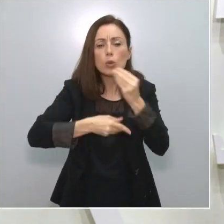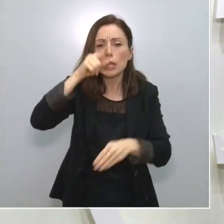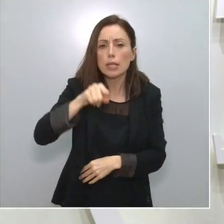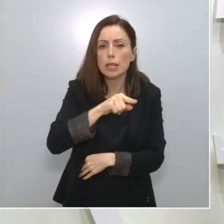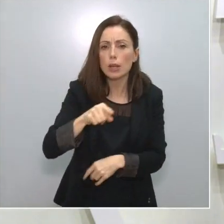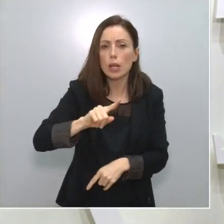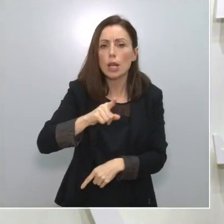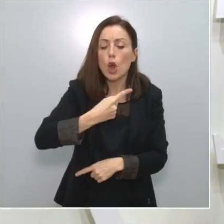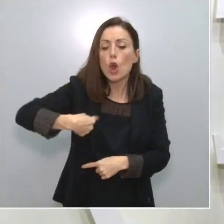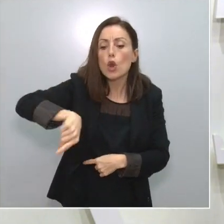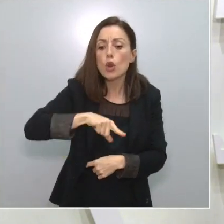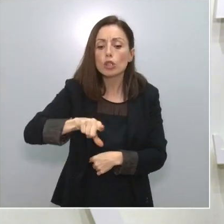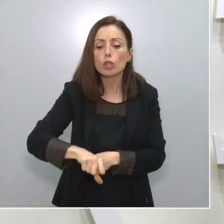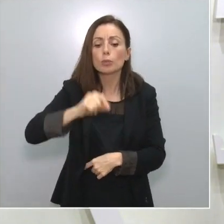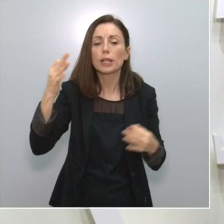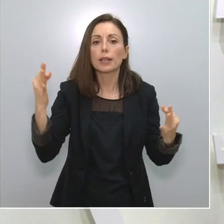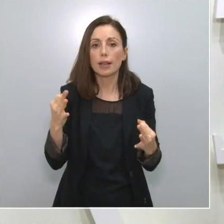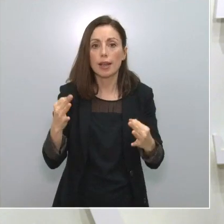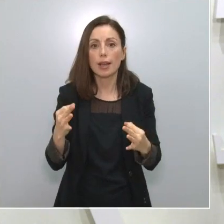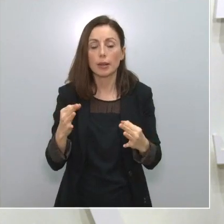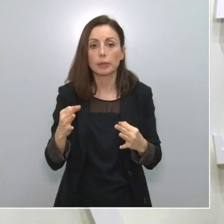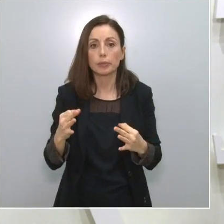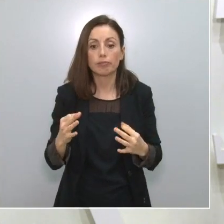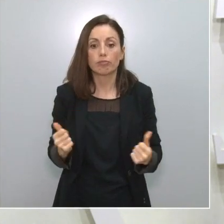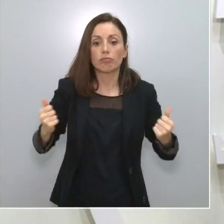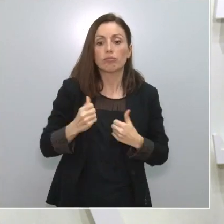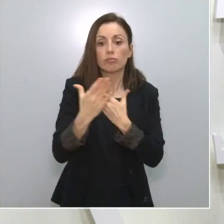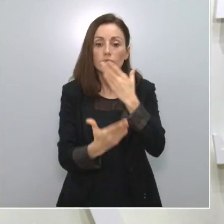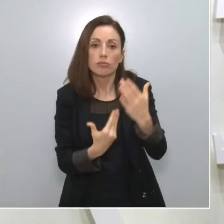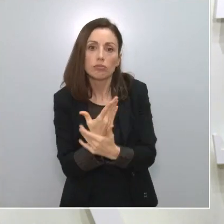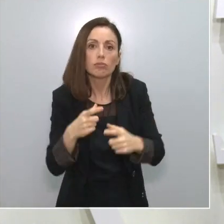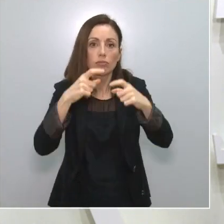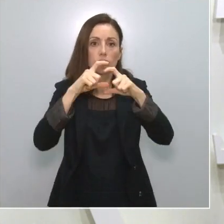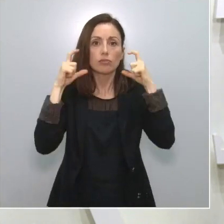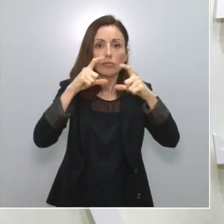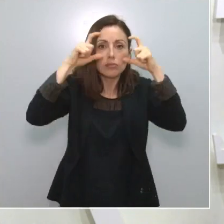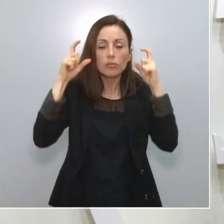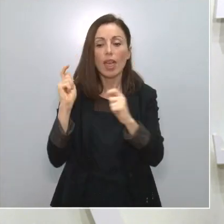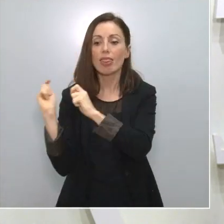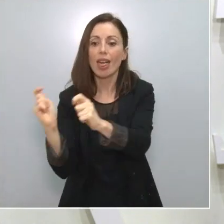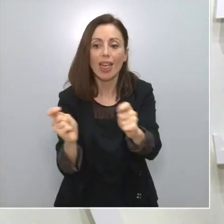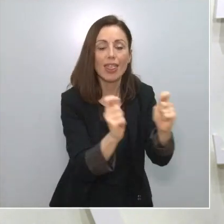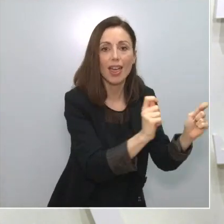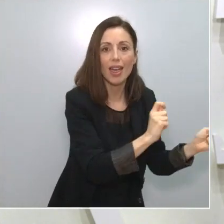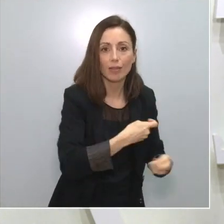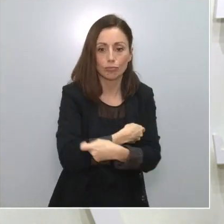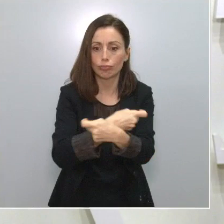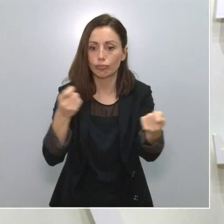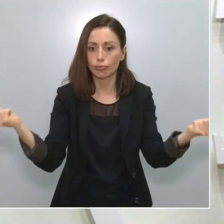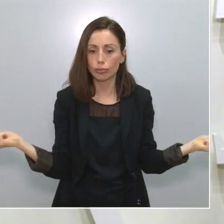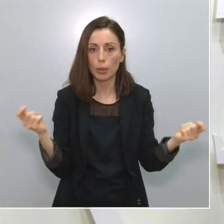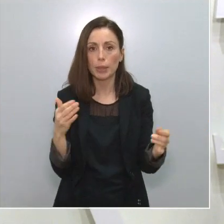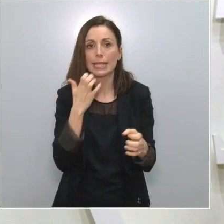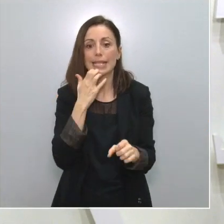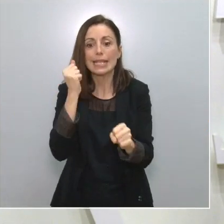hemos decidido distribuir equipos de protección a estos empleados que tienen que acudir a sus puestos de trabajo, que consistirán en